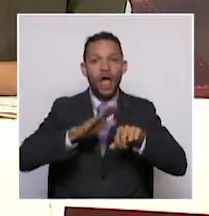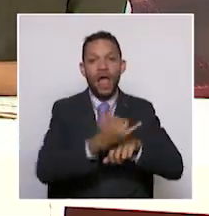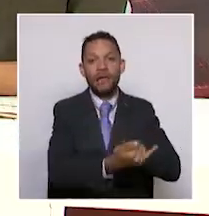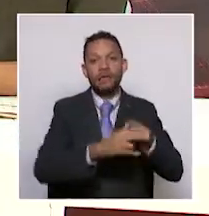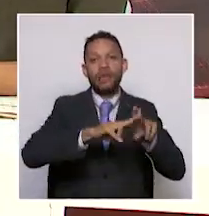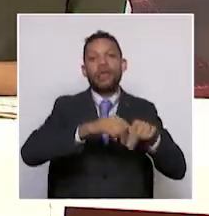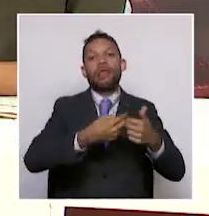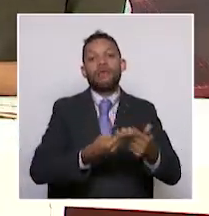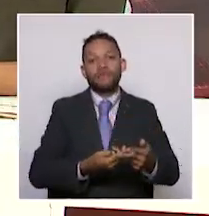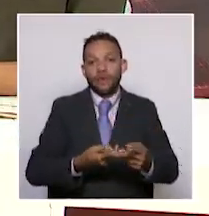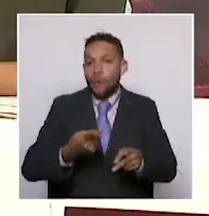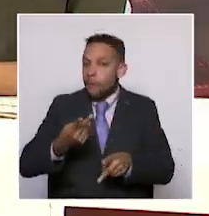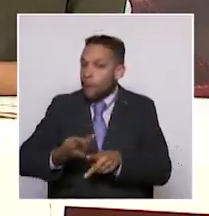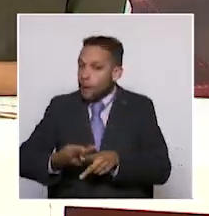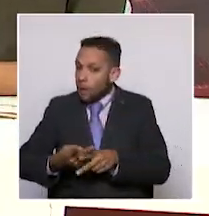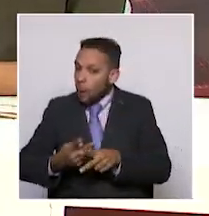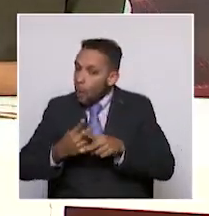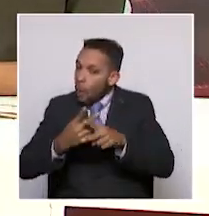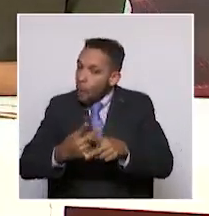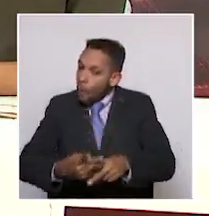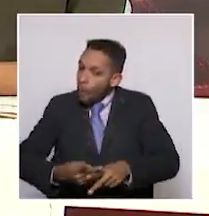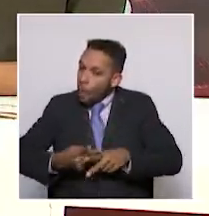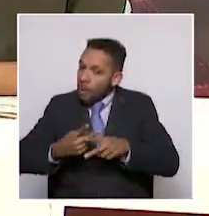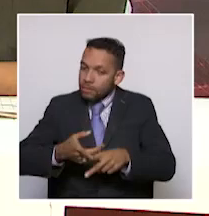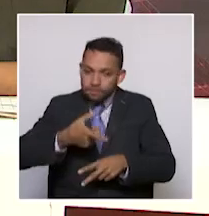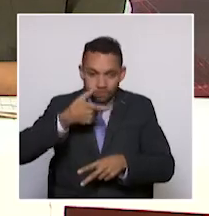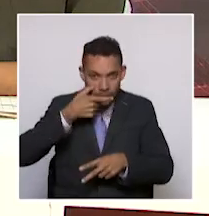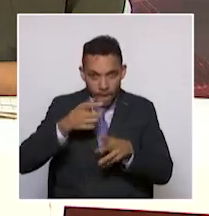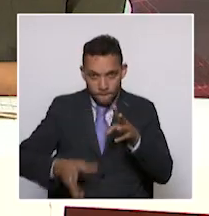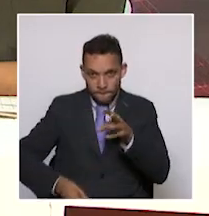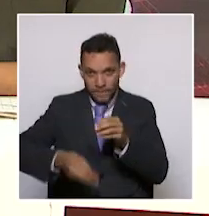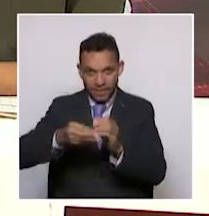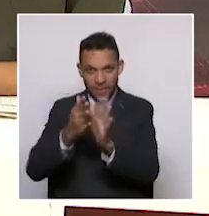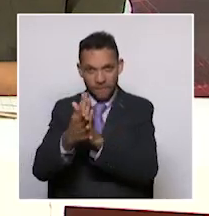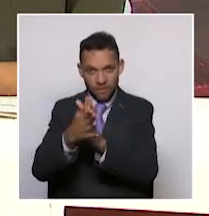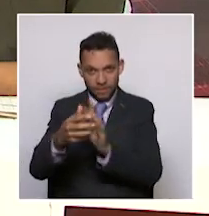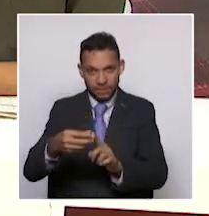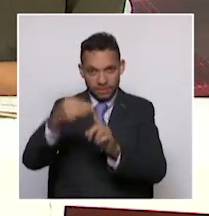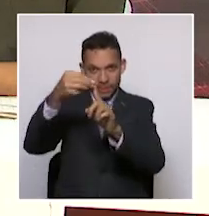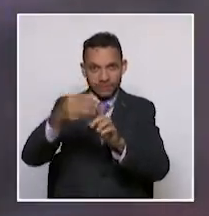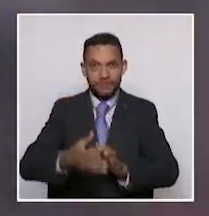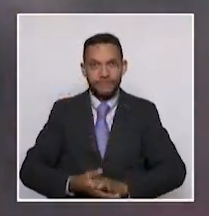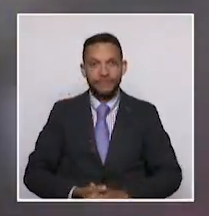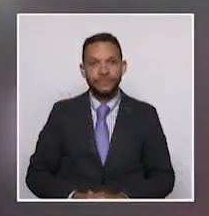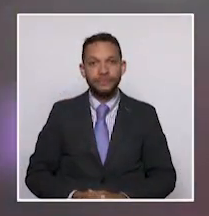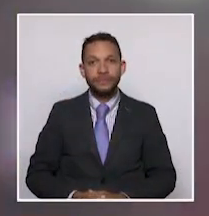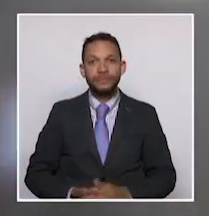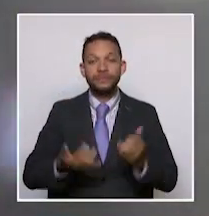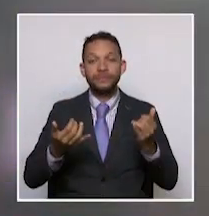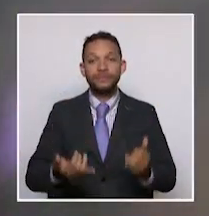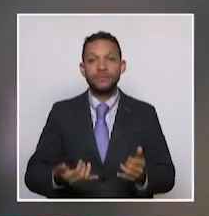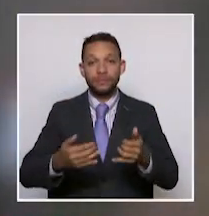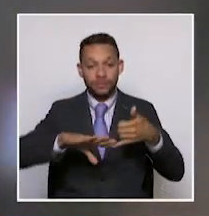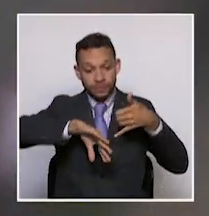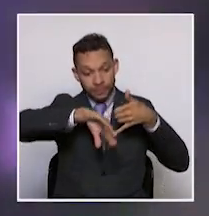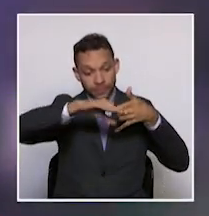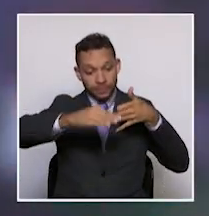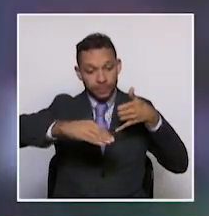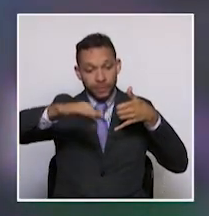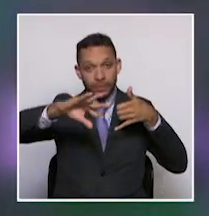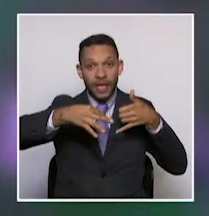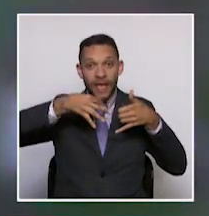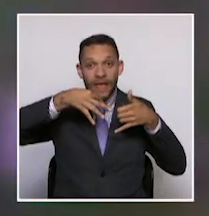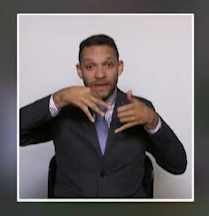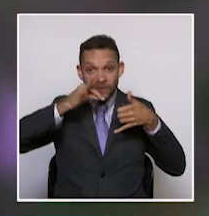eso, mucho cuidado con sus hijos. Hoy les traemos un informe especial. En el eje cafetero toma fuerza el fenómeno de las